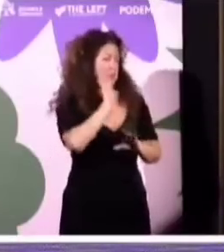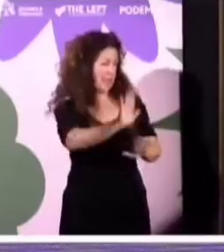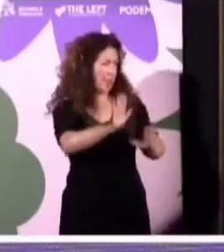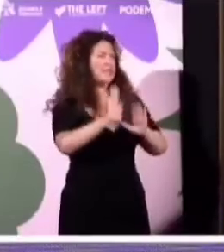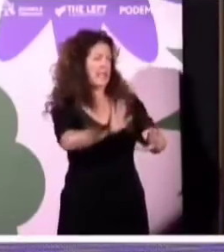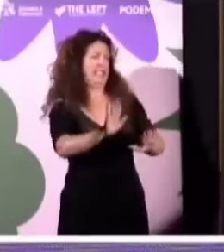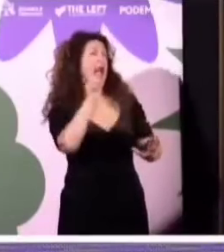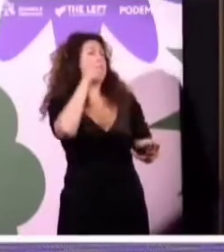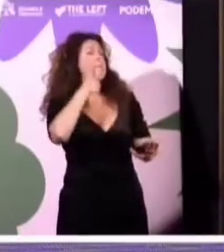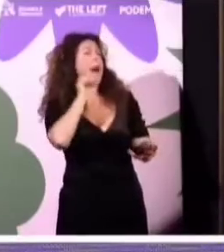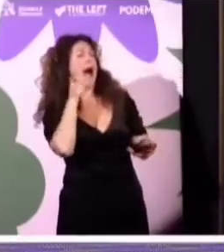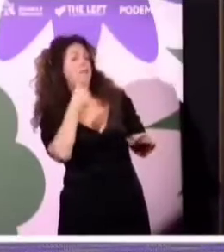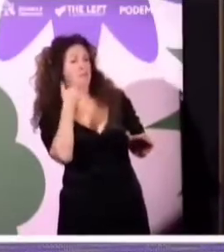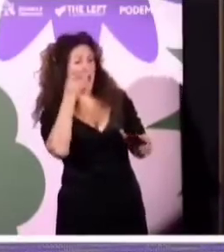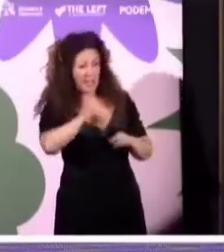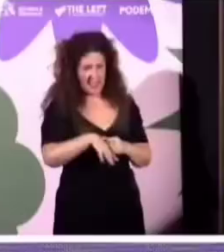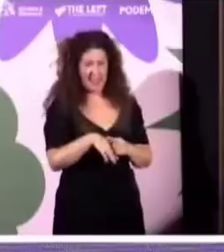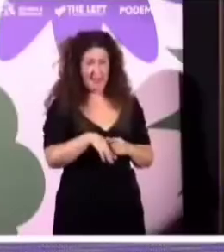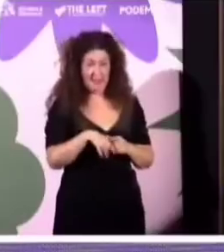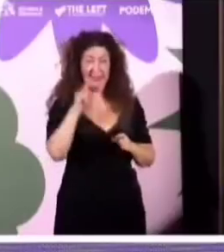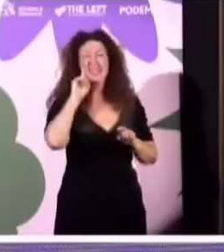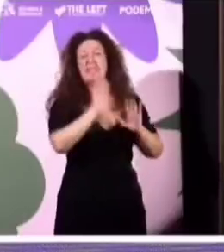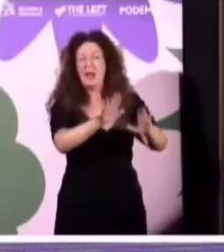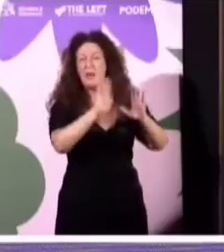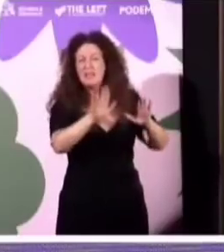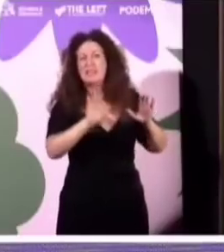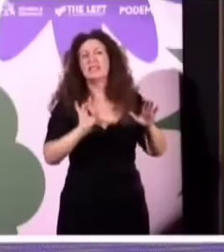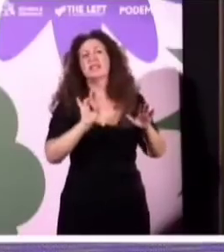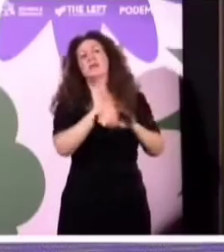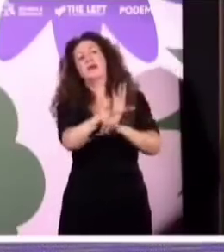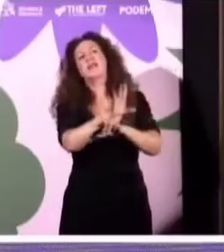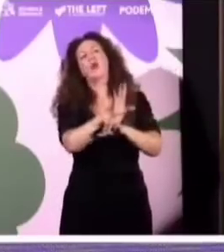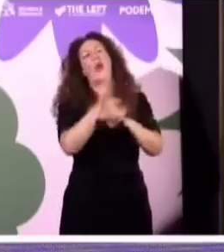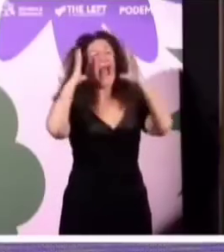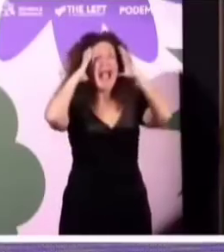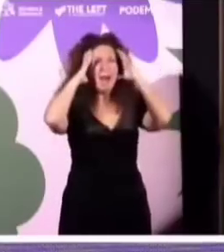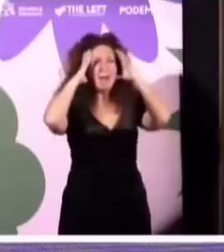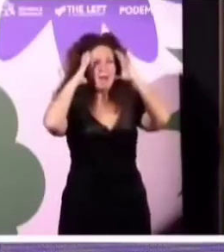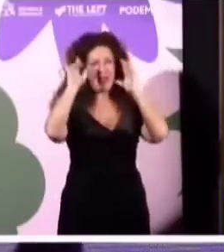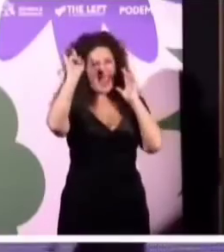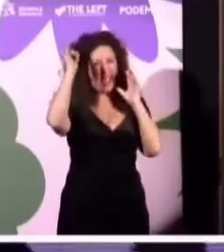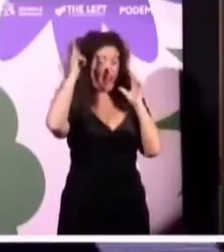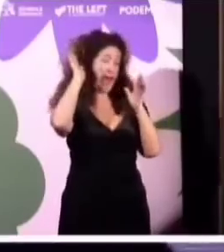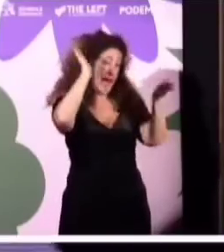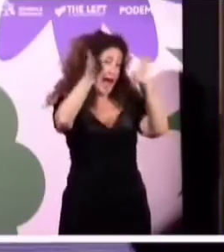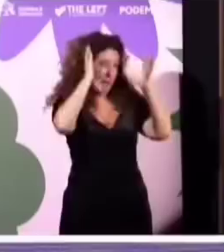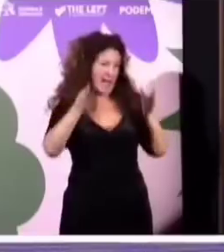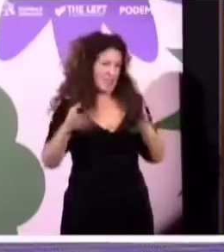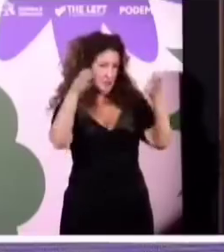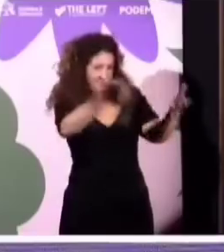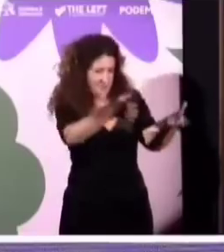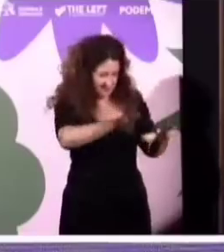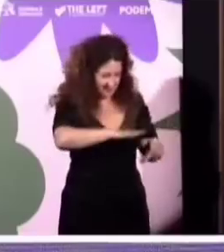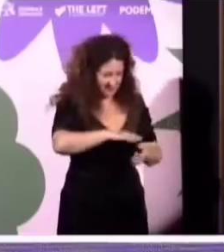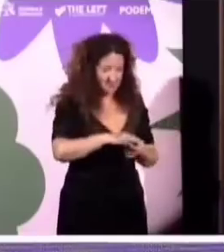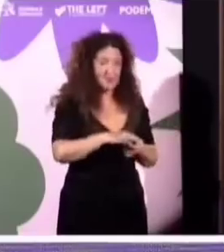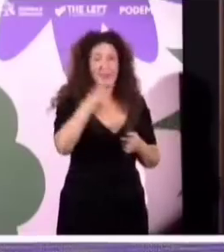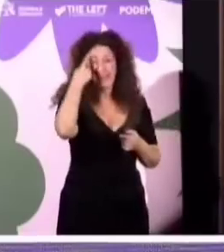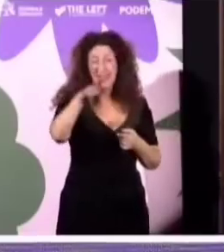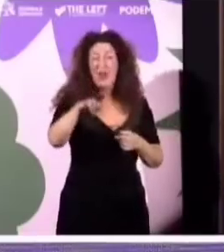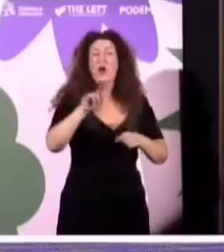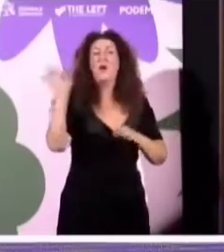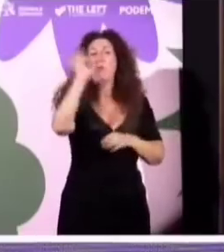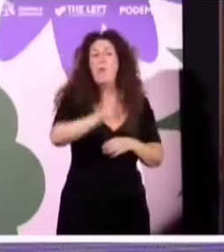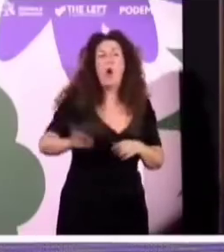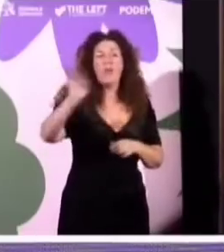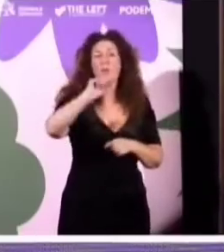la mafia en este país. ¿Y quién te va a mandar una cabeza de caballo? Podemos fue la primera fuerza política de la izquierda